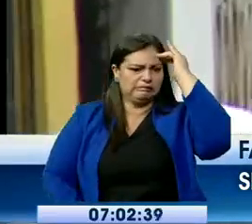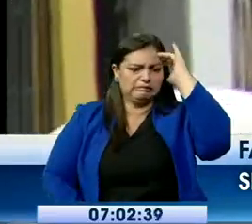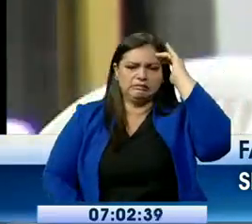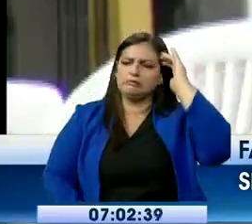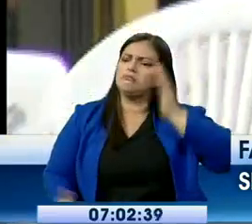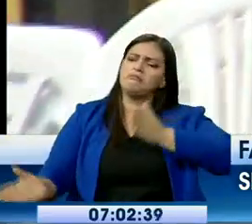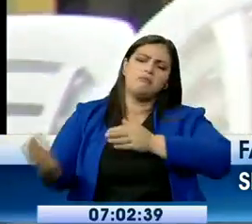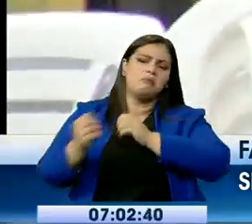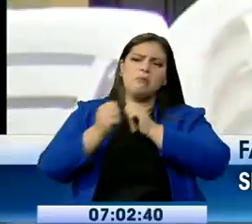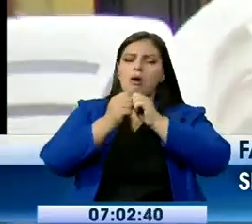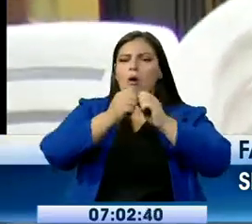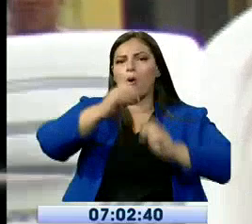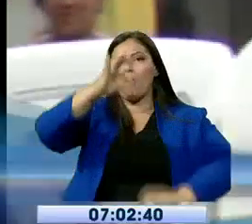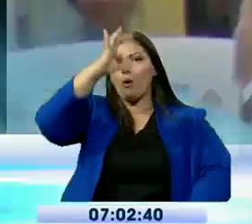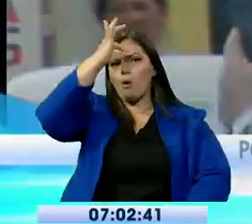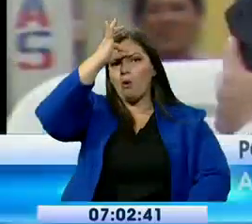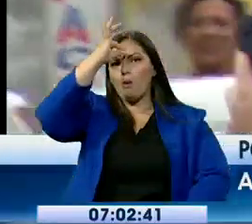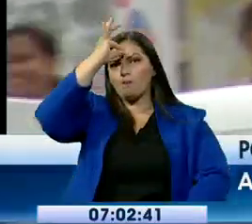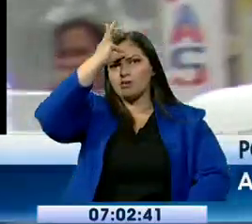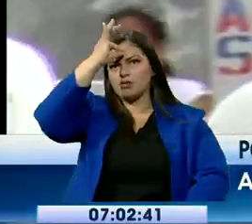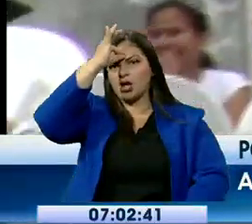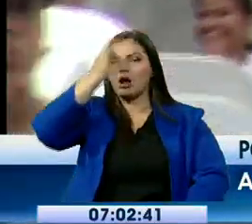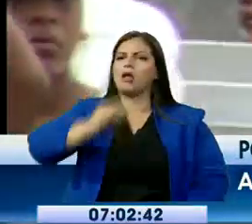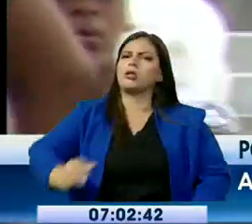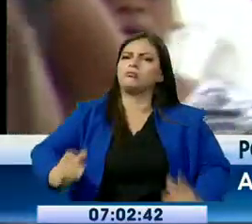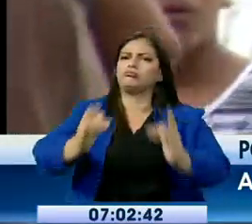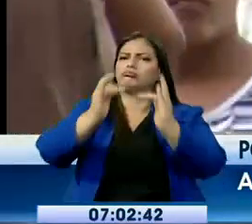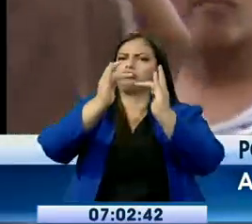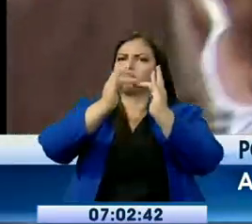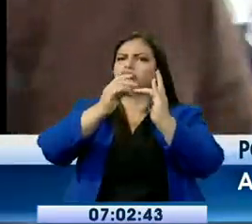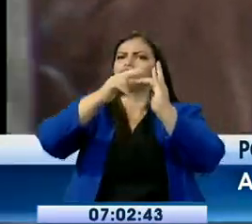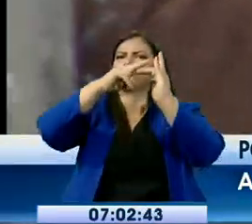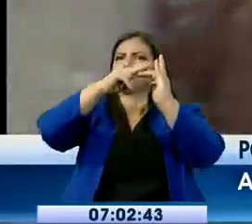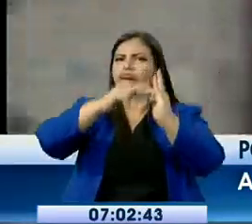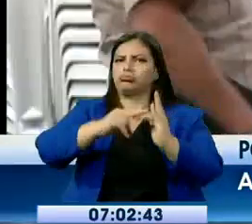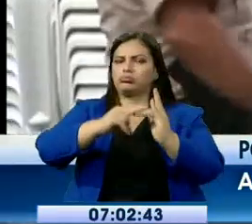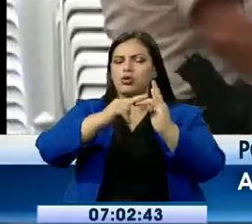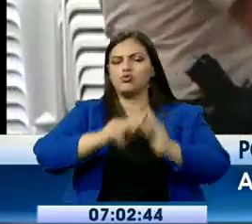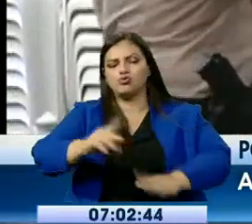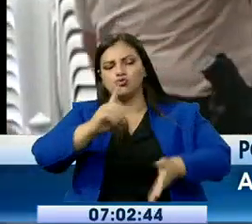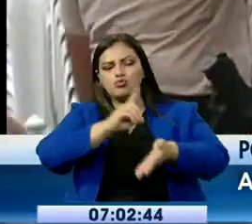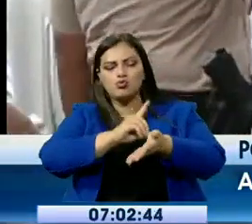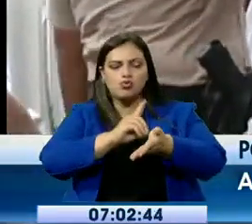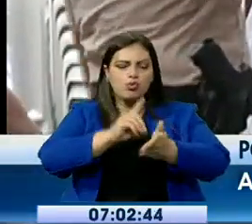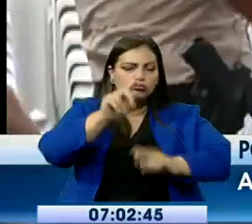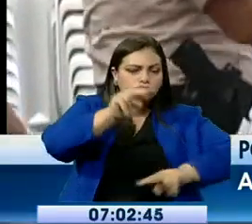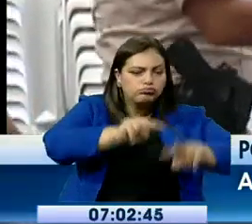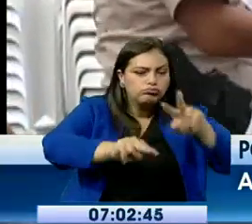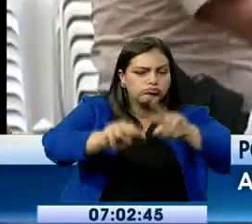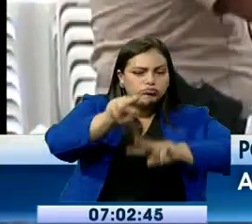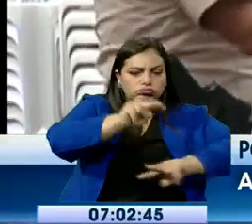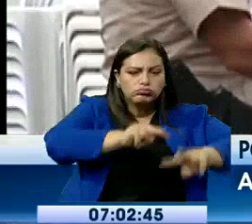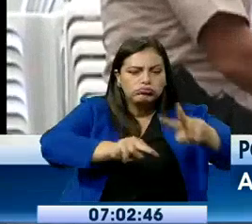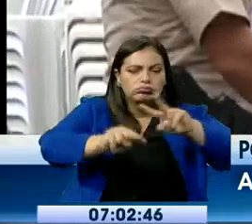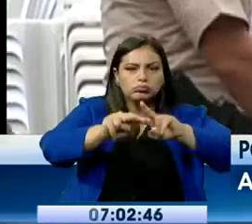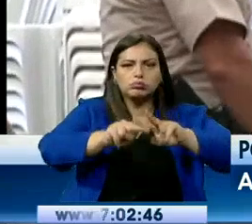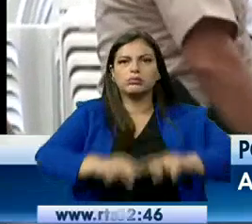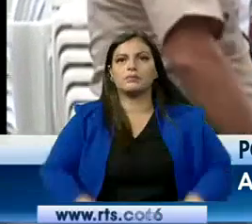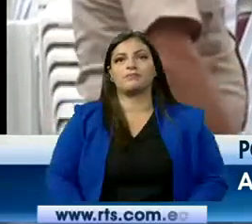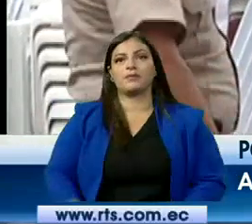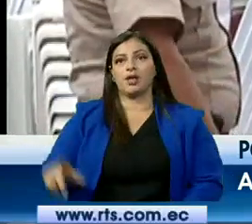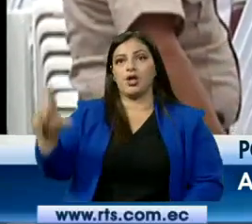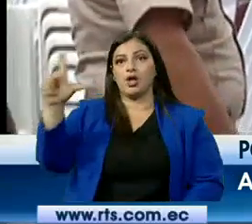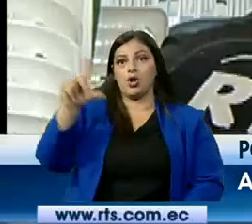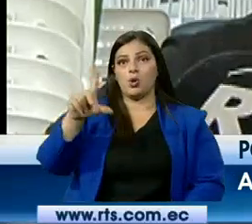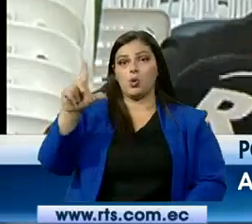le notificaron del deceso durante la madrugada del lunes. Él llegó solo con una gripe ligera y